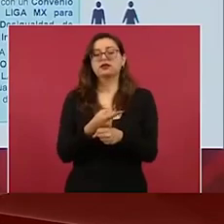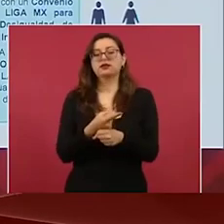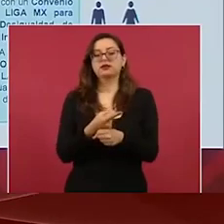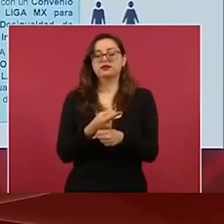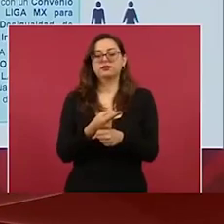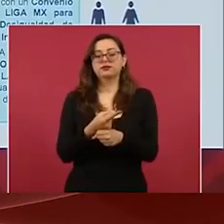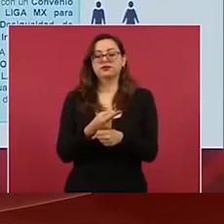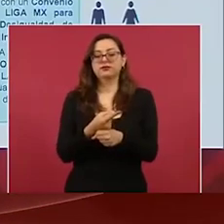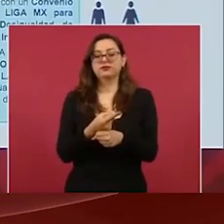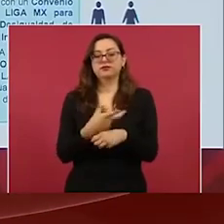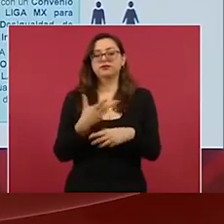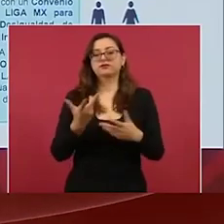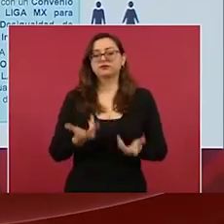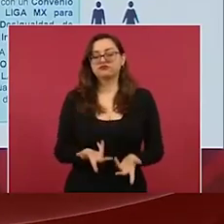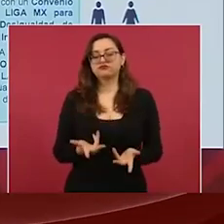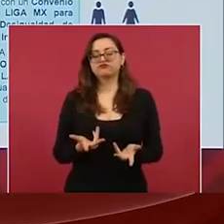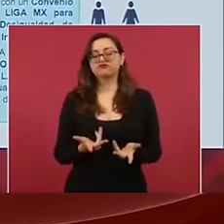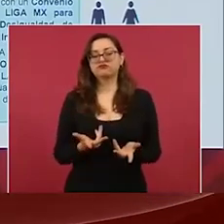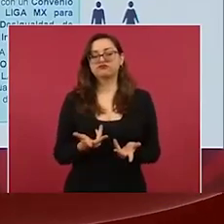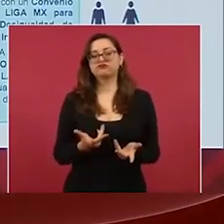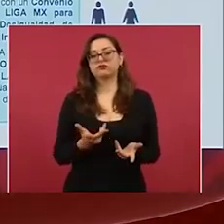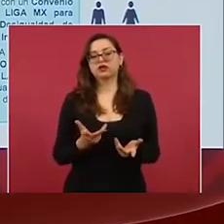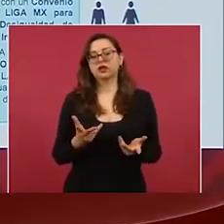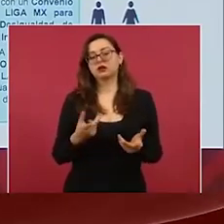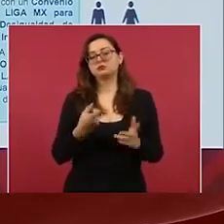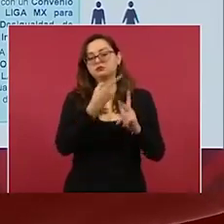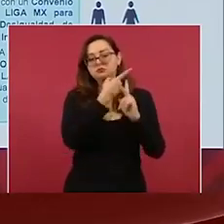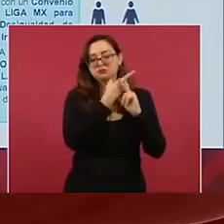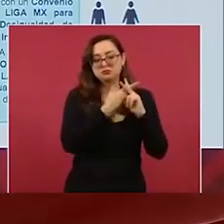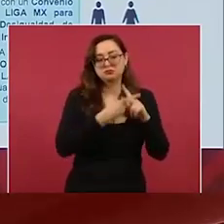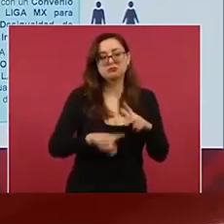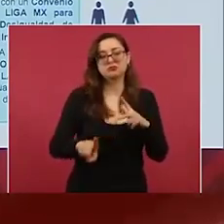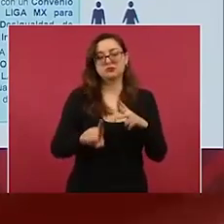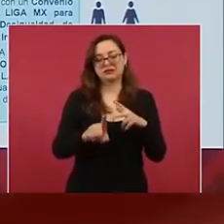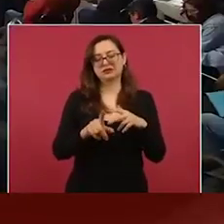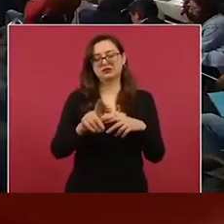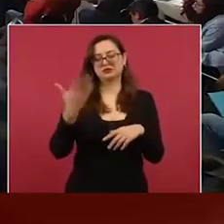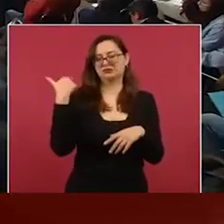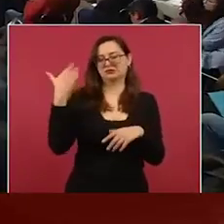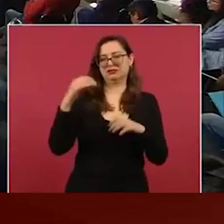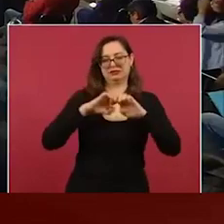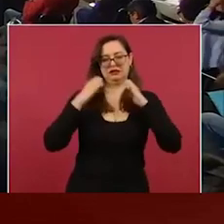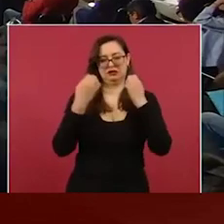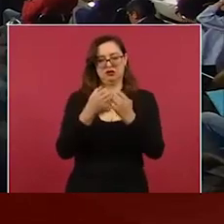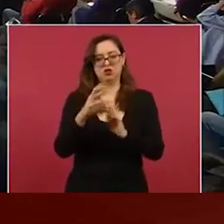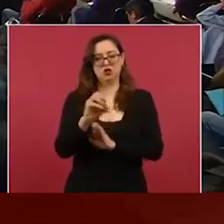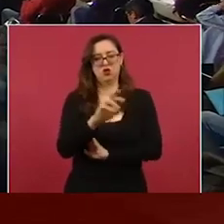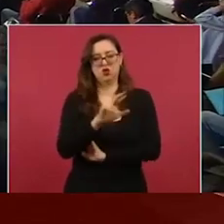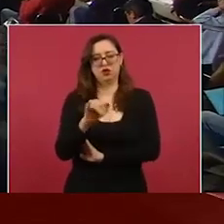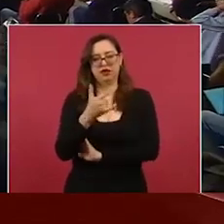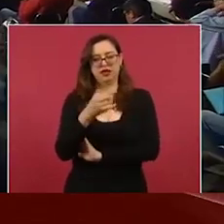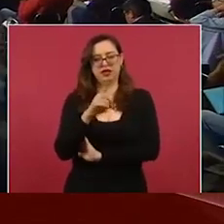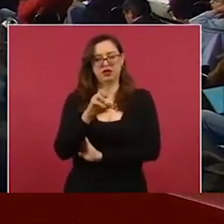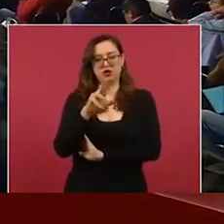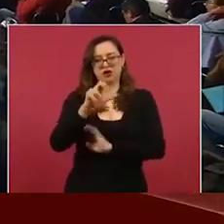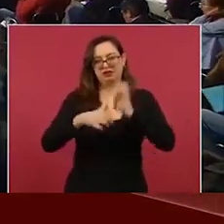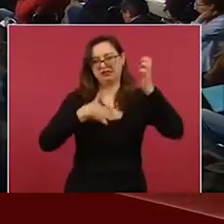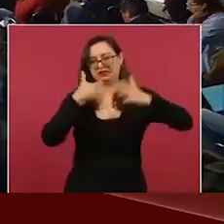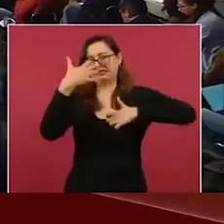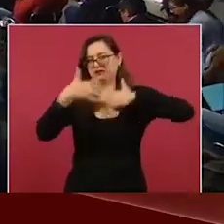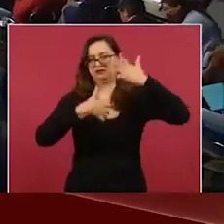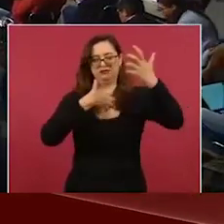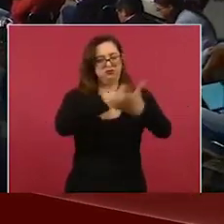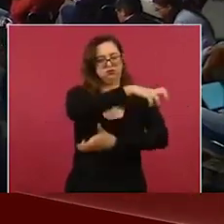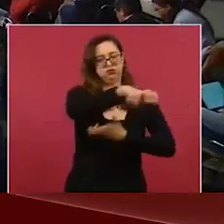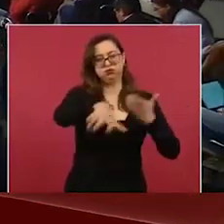de los hechos de violencia que se registraron en el Estadio Corregidora de Querétaro, ocurridos el 5 de marzo del 2022.